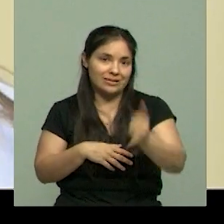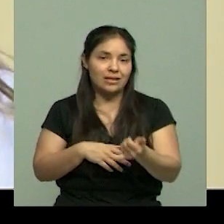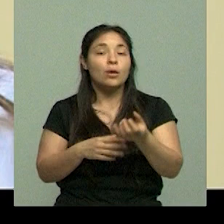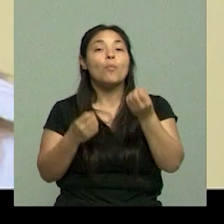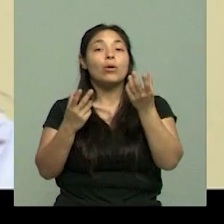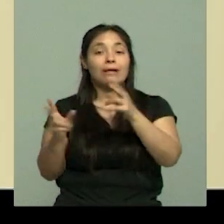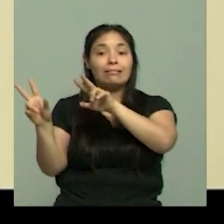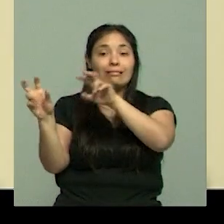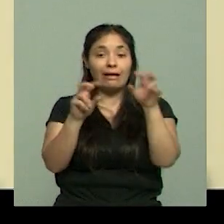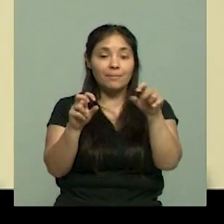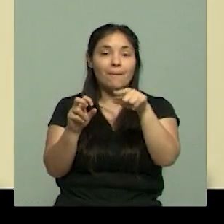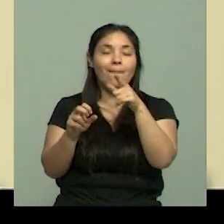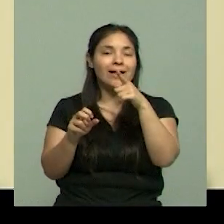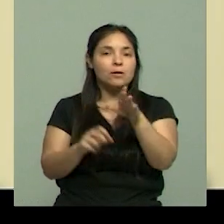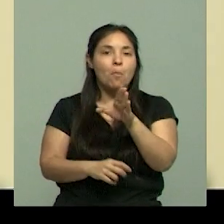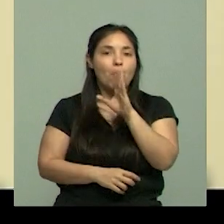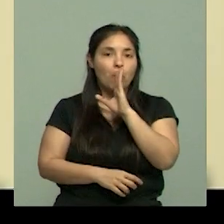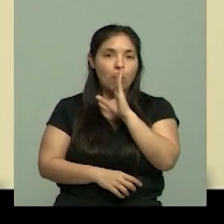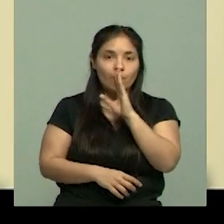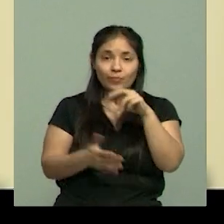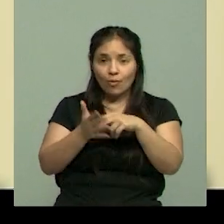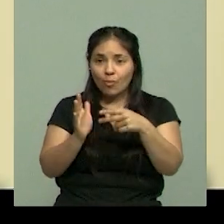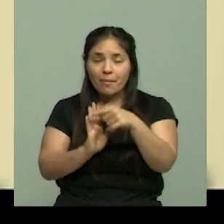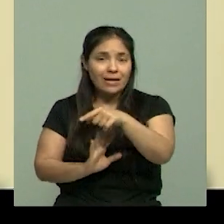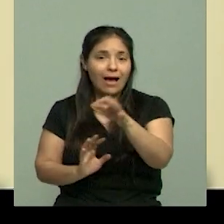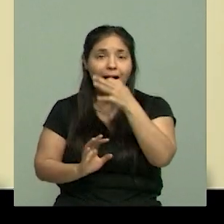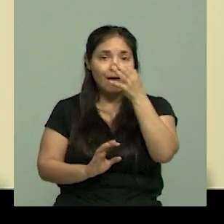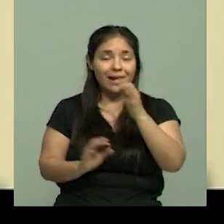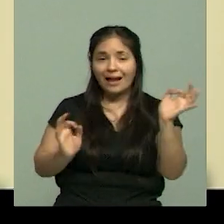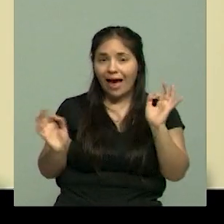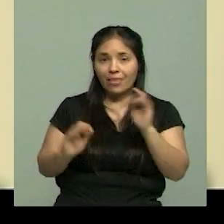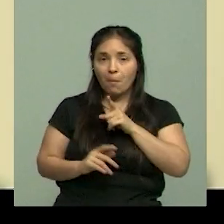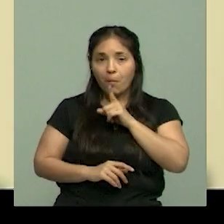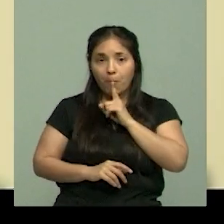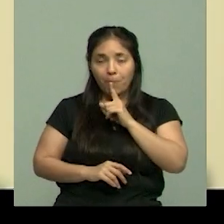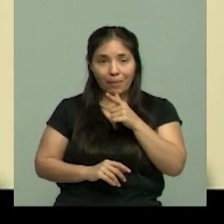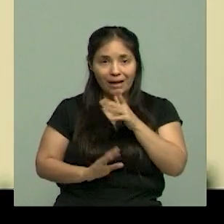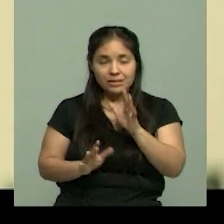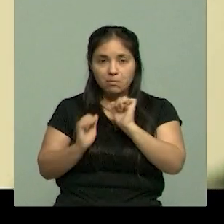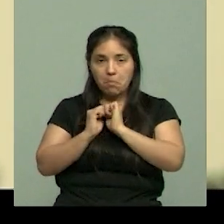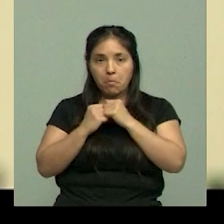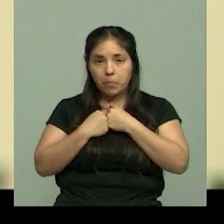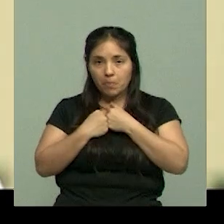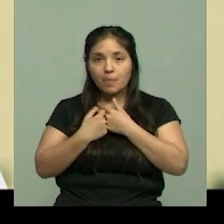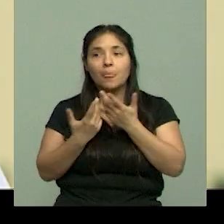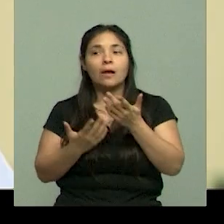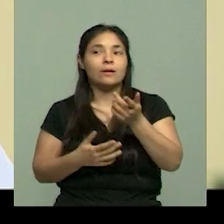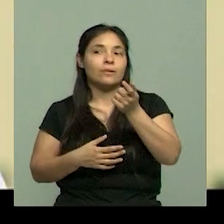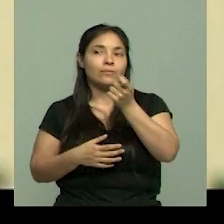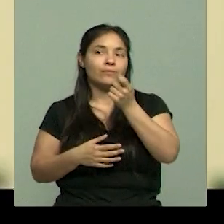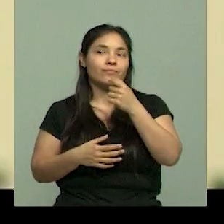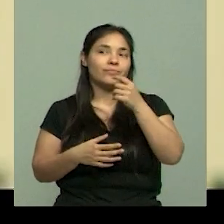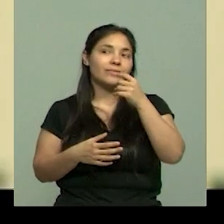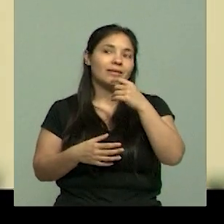tabú. No se suele hablar de este tipo de problemáticas. De hecho, nunca surge